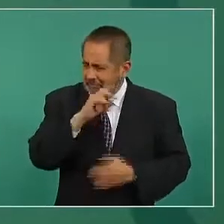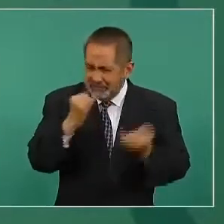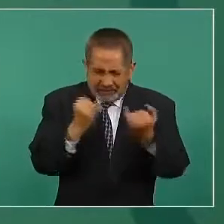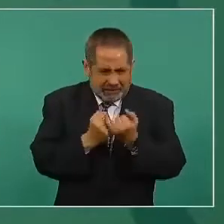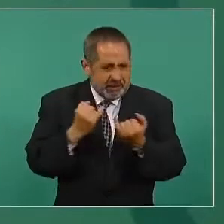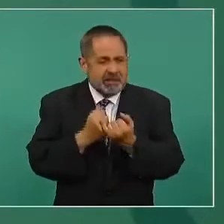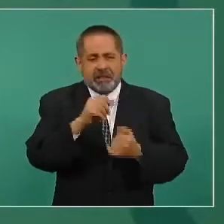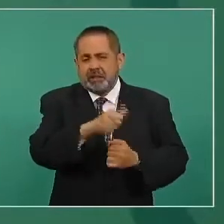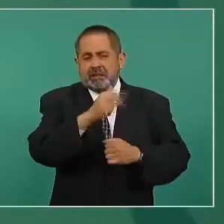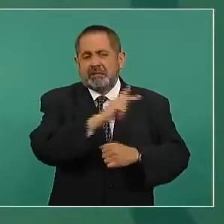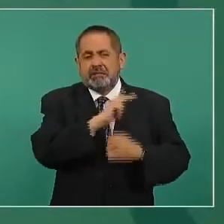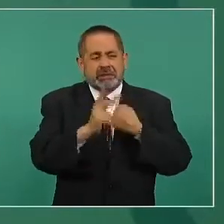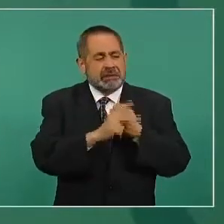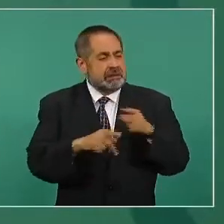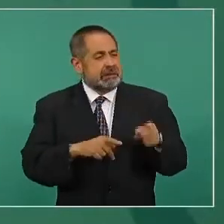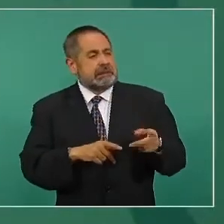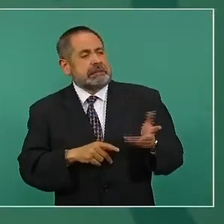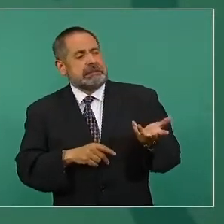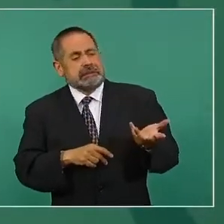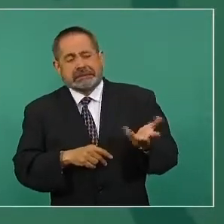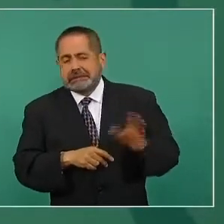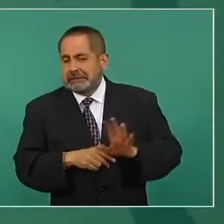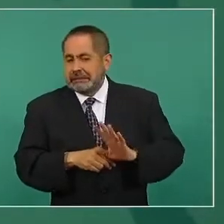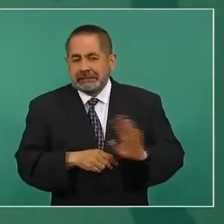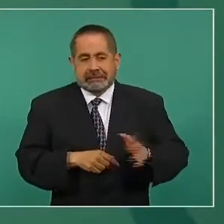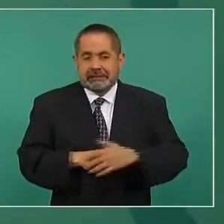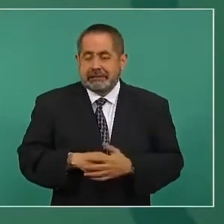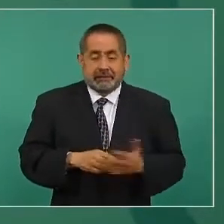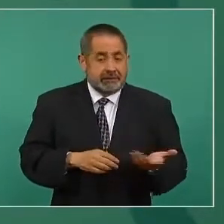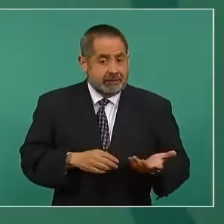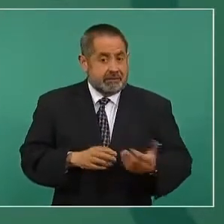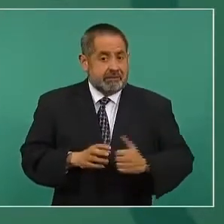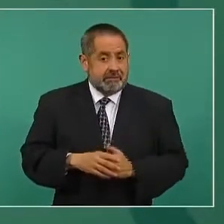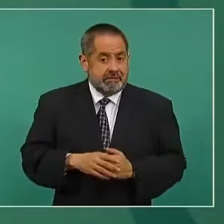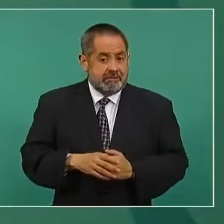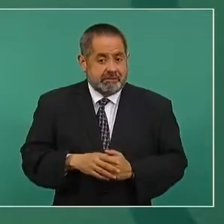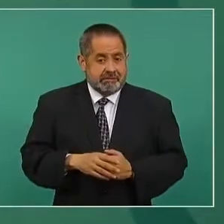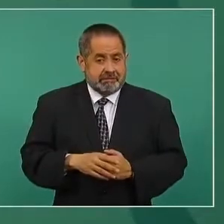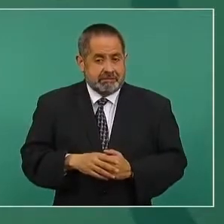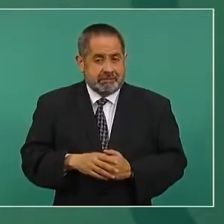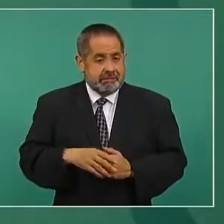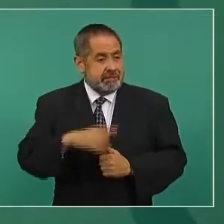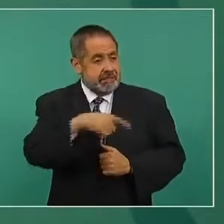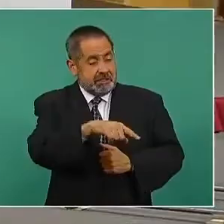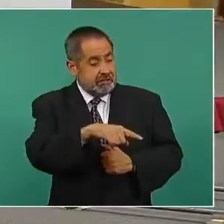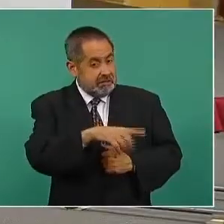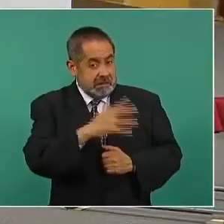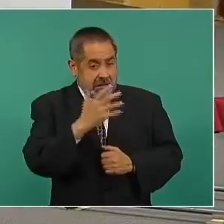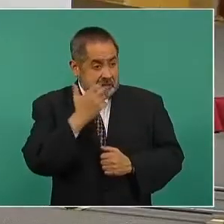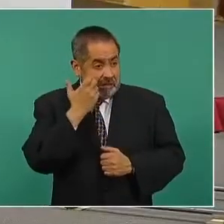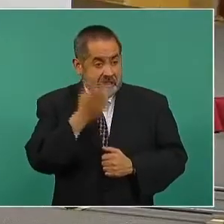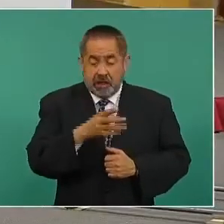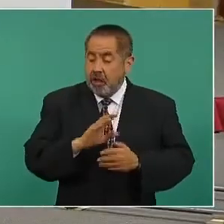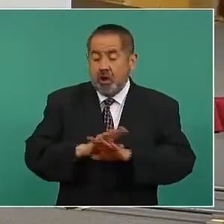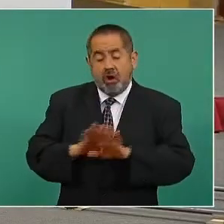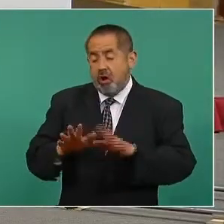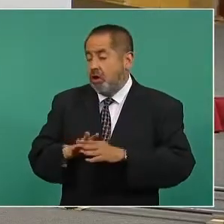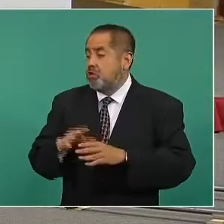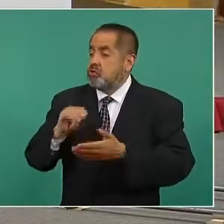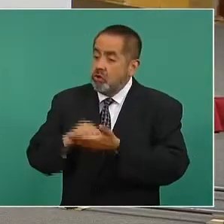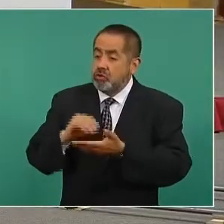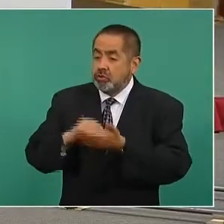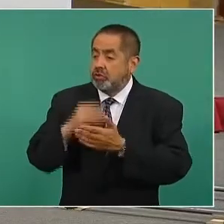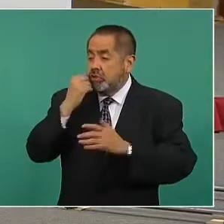otros países. Y todavía quieren mantener el